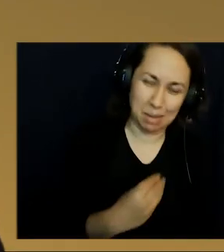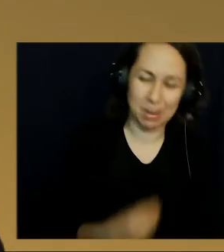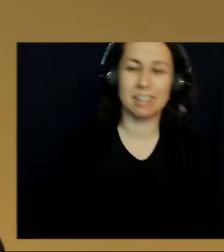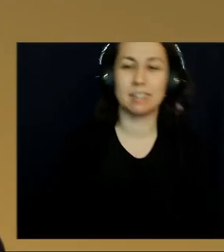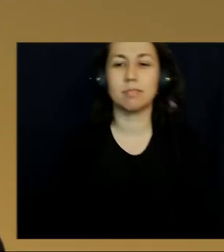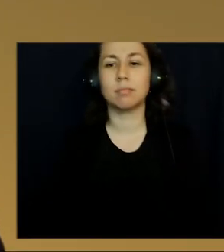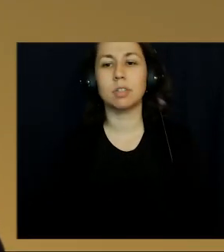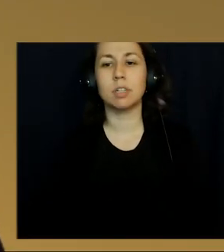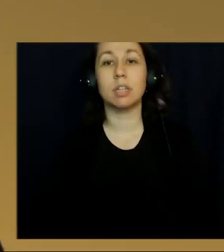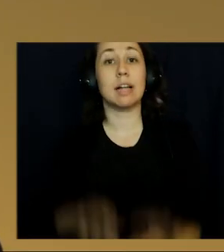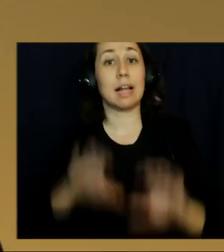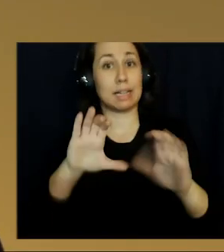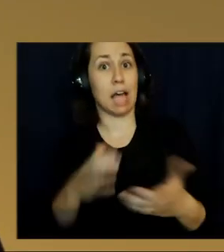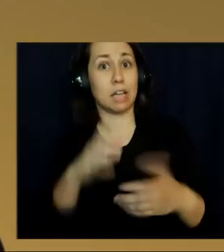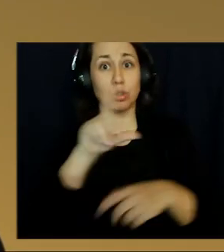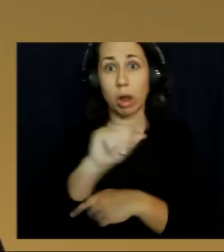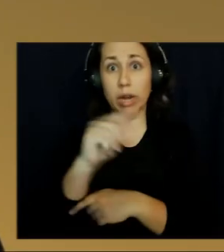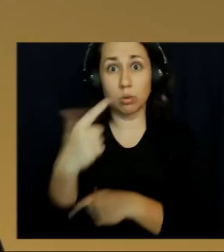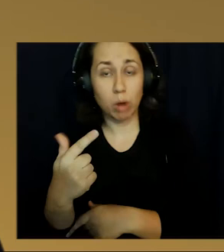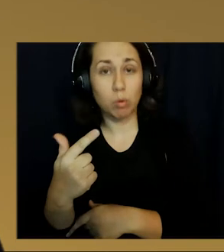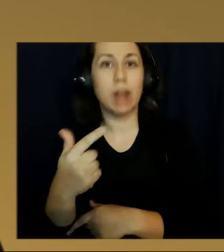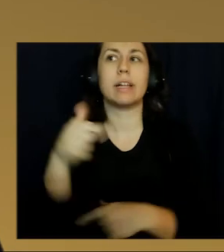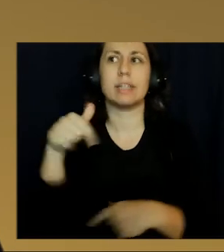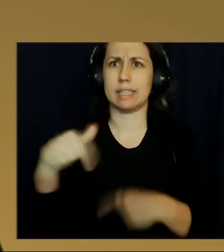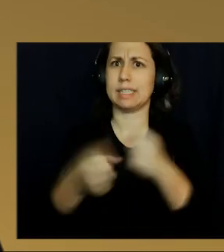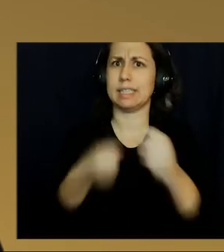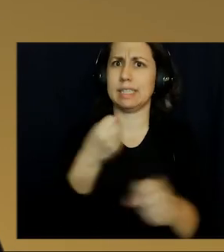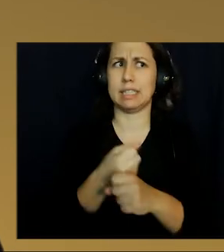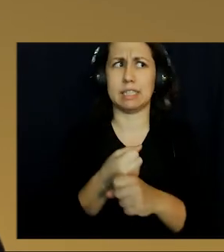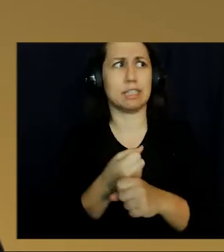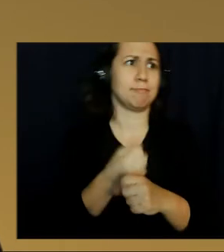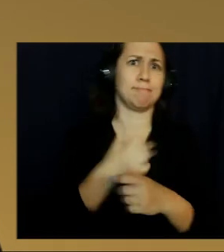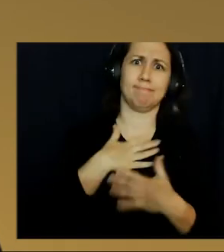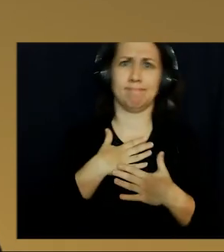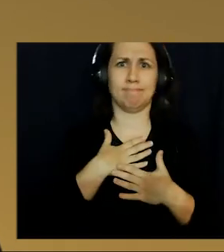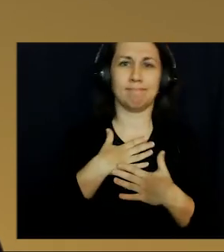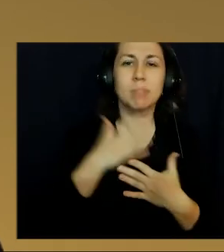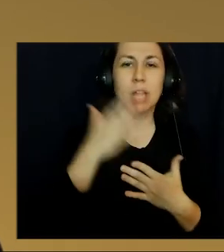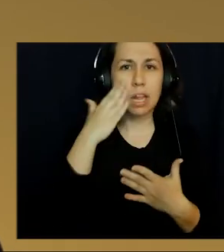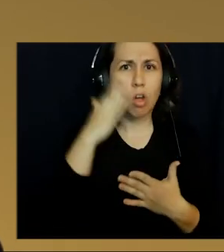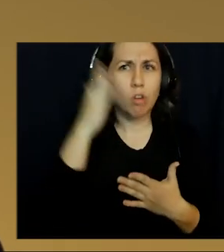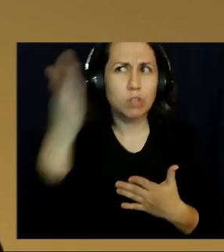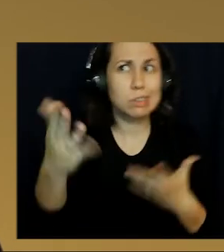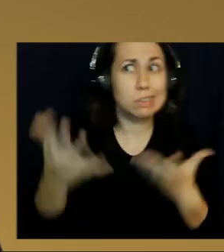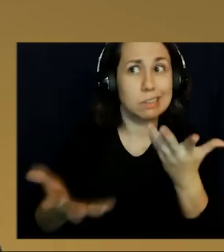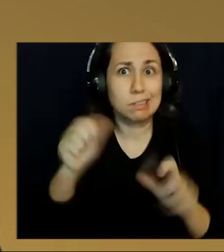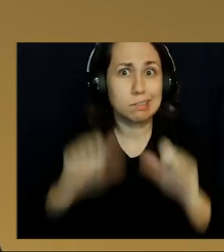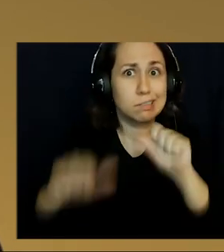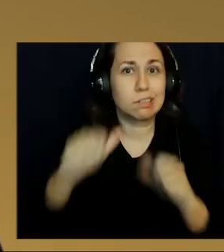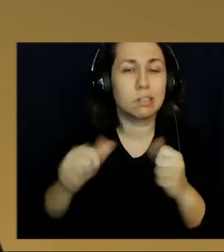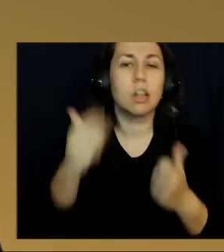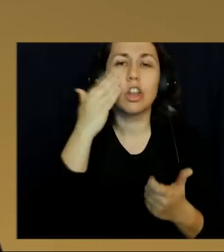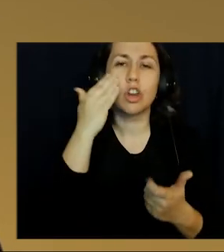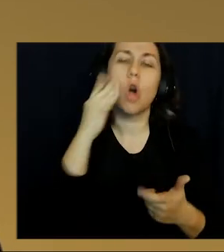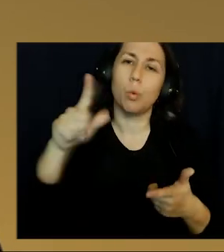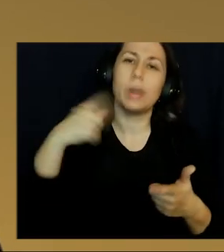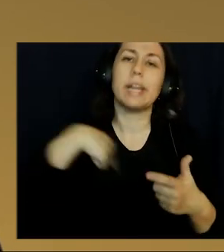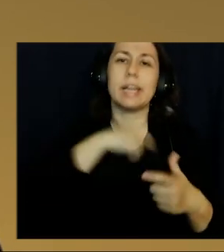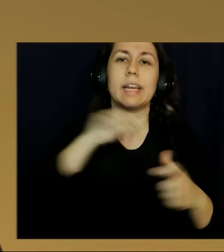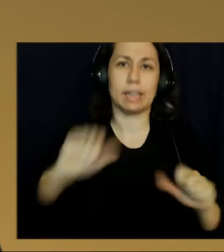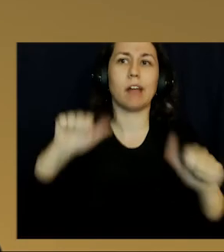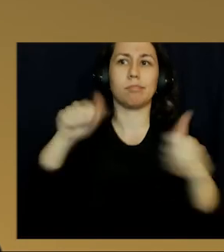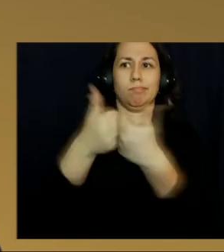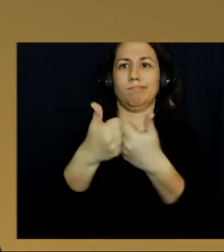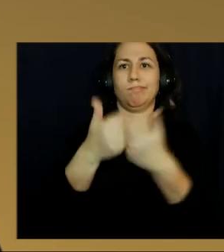La promoción de 2021, este año ha sido difícil para todos y para el futuro un poco incierto. Sé que podemos triunfar contra